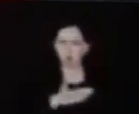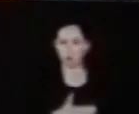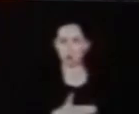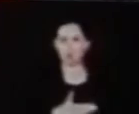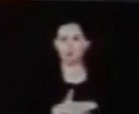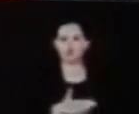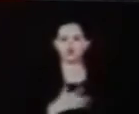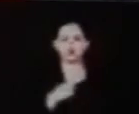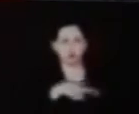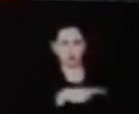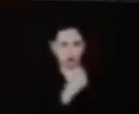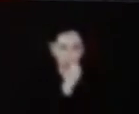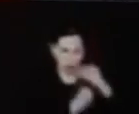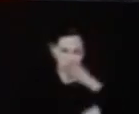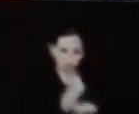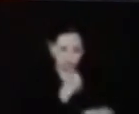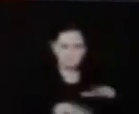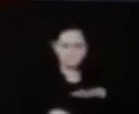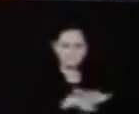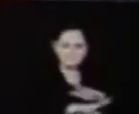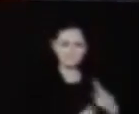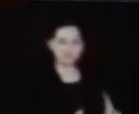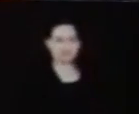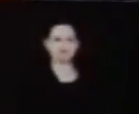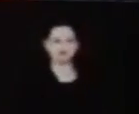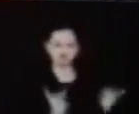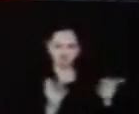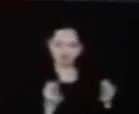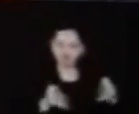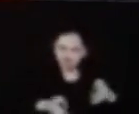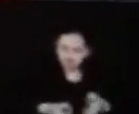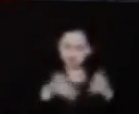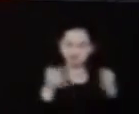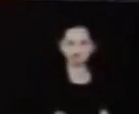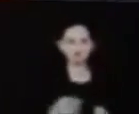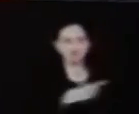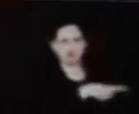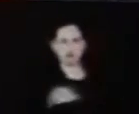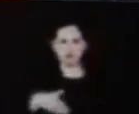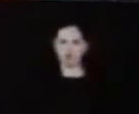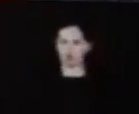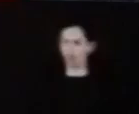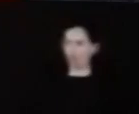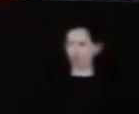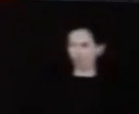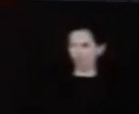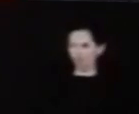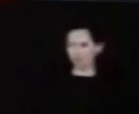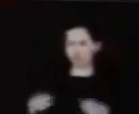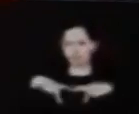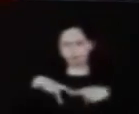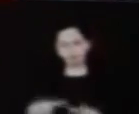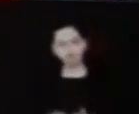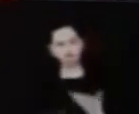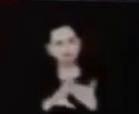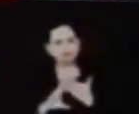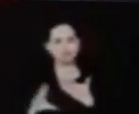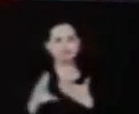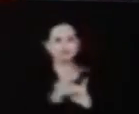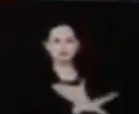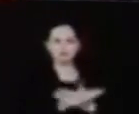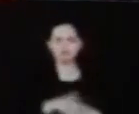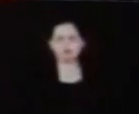una canasta de alimentos básicos para combatir la desnutrición y el hambre.